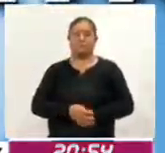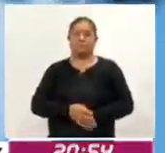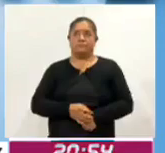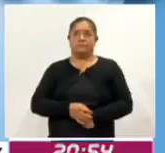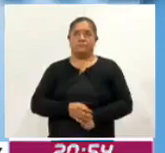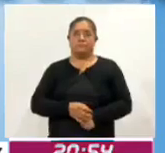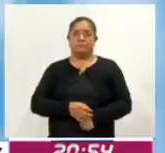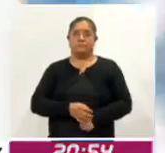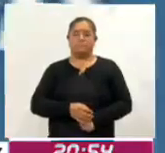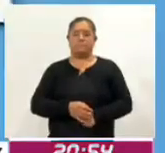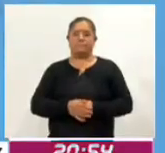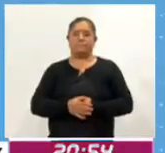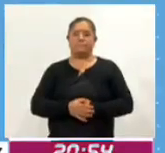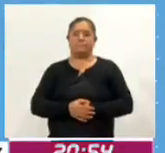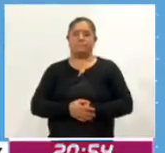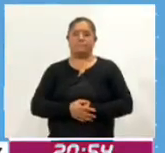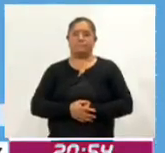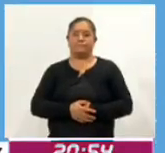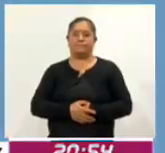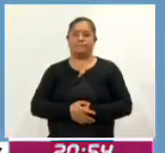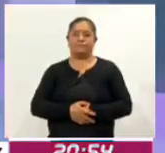Tiempo extra.